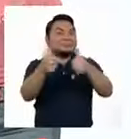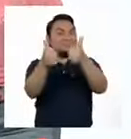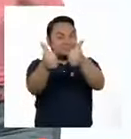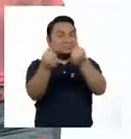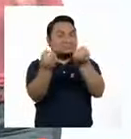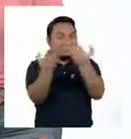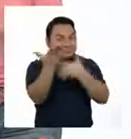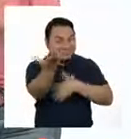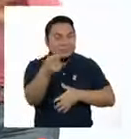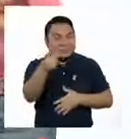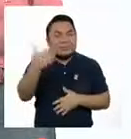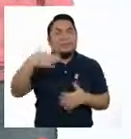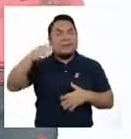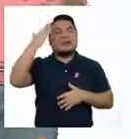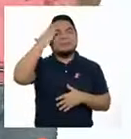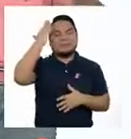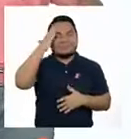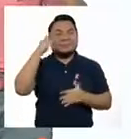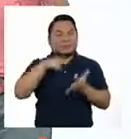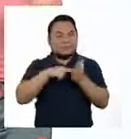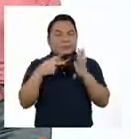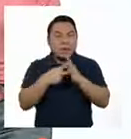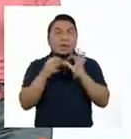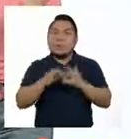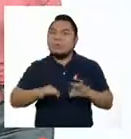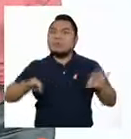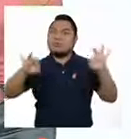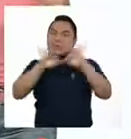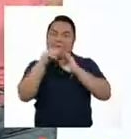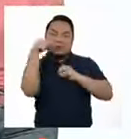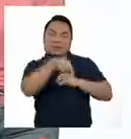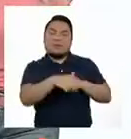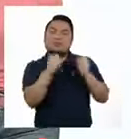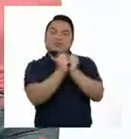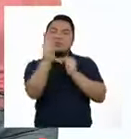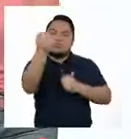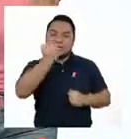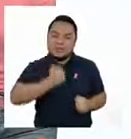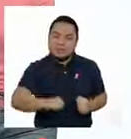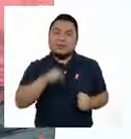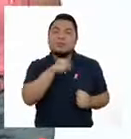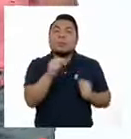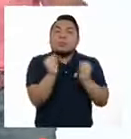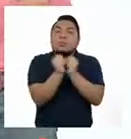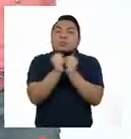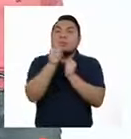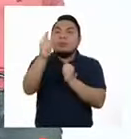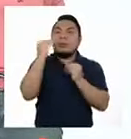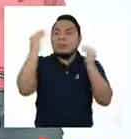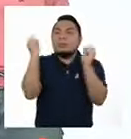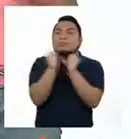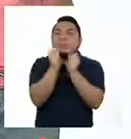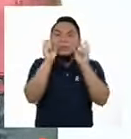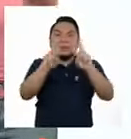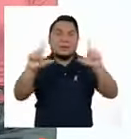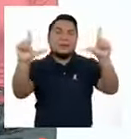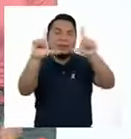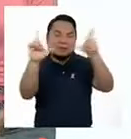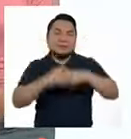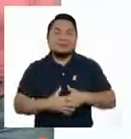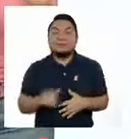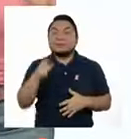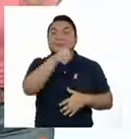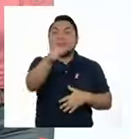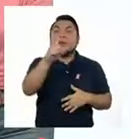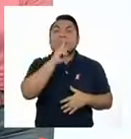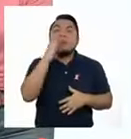Eso significa que ya saben a la perfección lo importante que es para sus hijas e hijos su compañía mientras ven el programa. Son